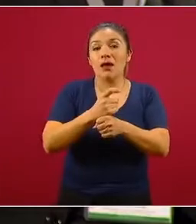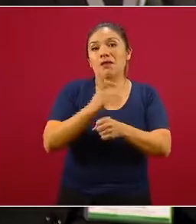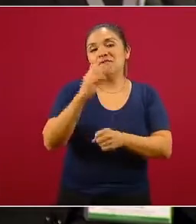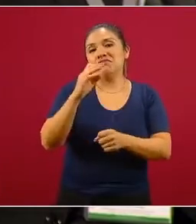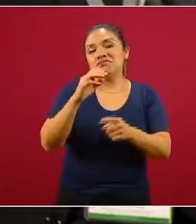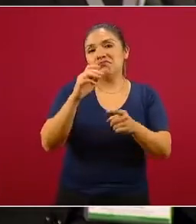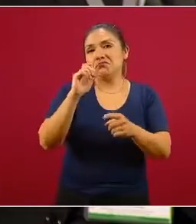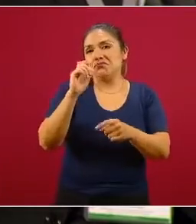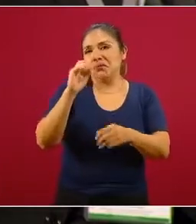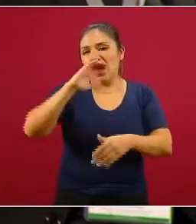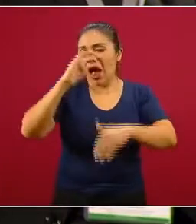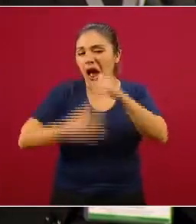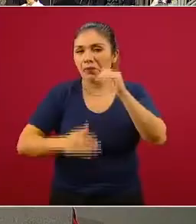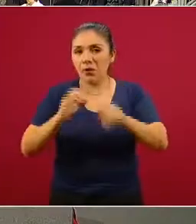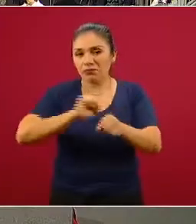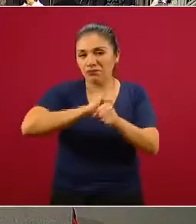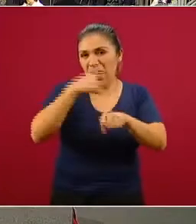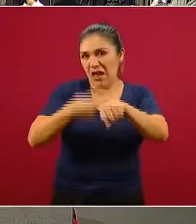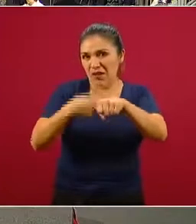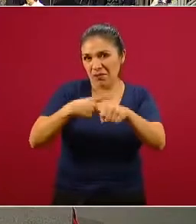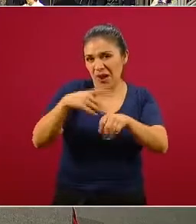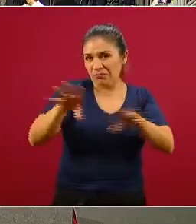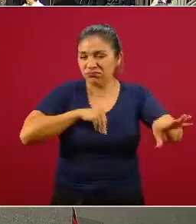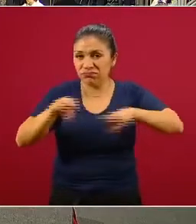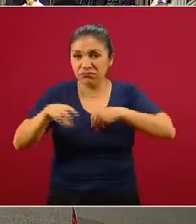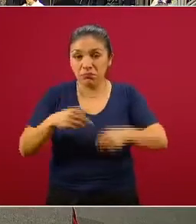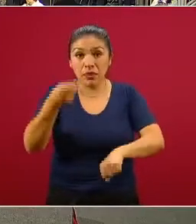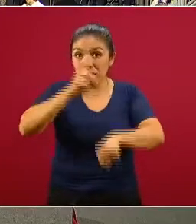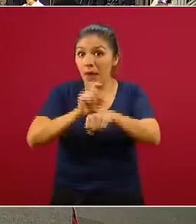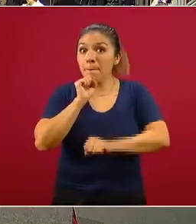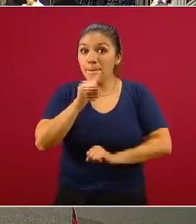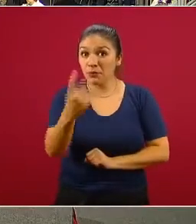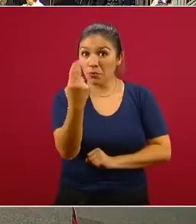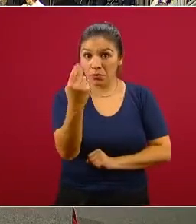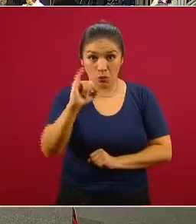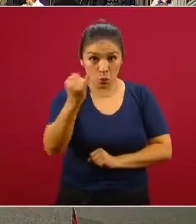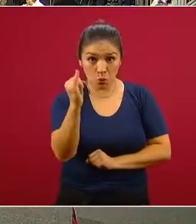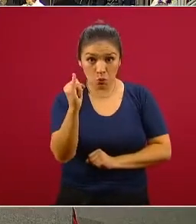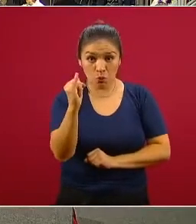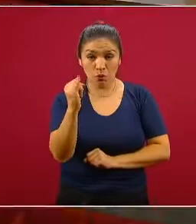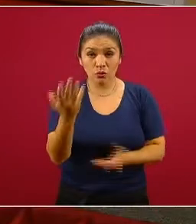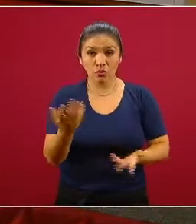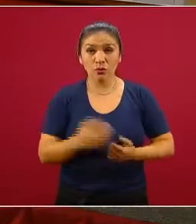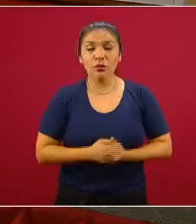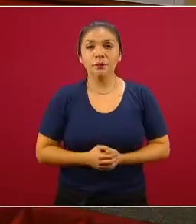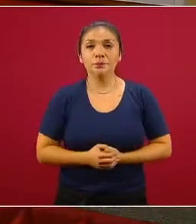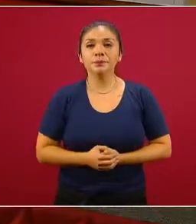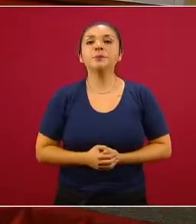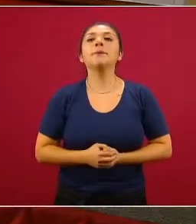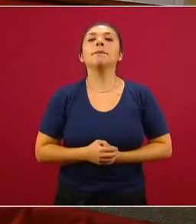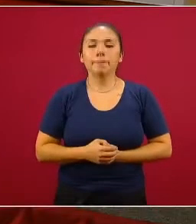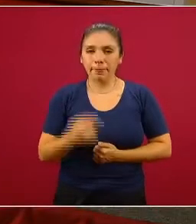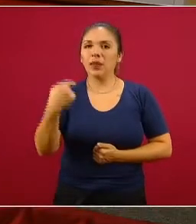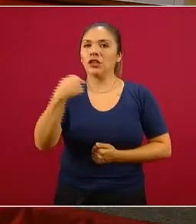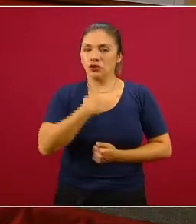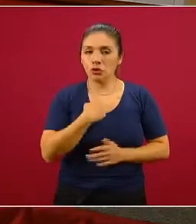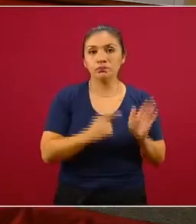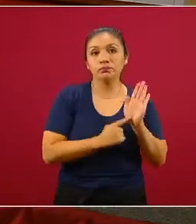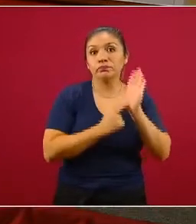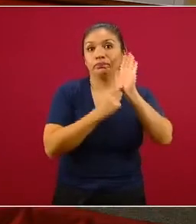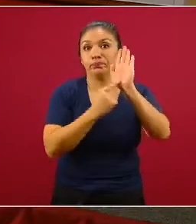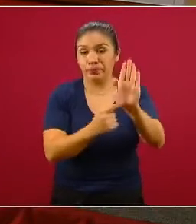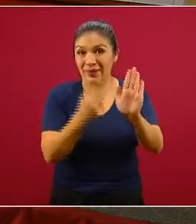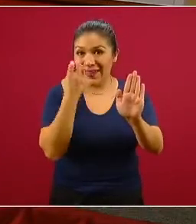de junio? Por favor, gracias. Gracias. Esa curva que presentamos de